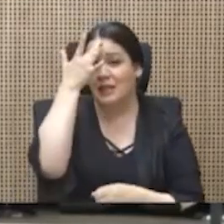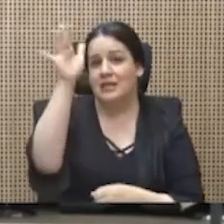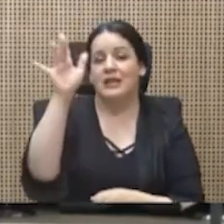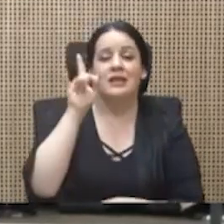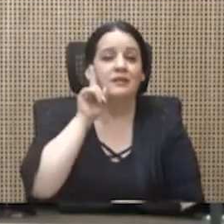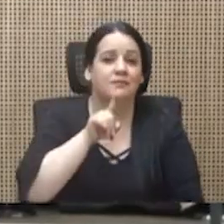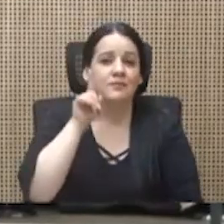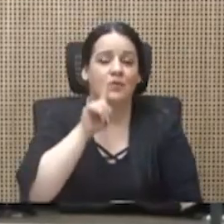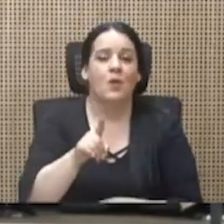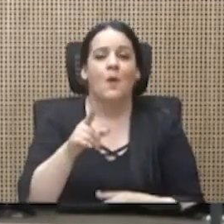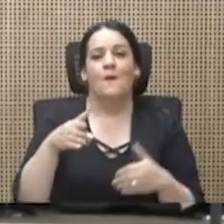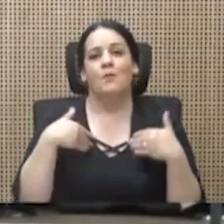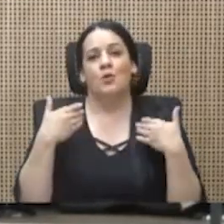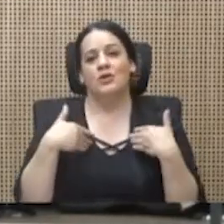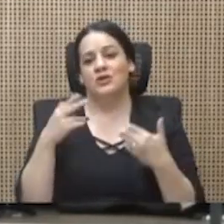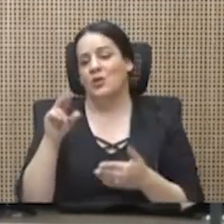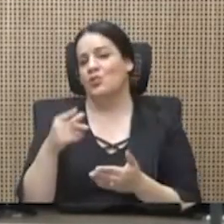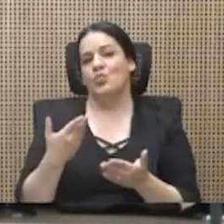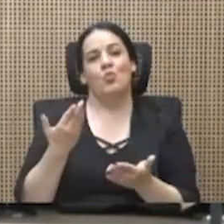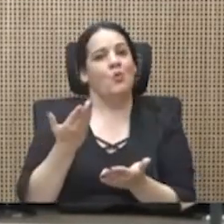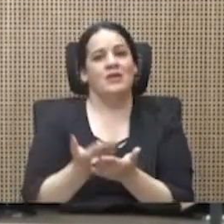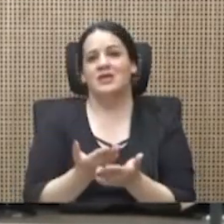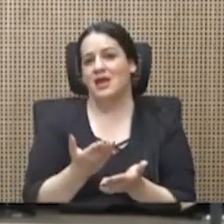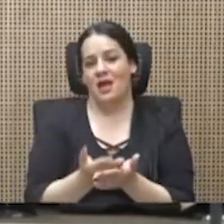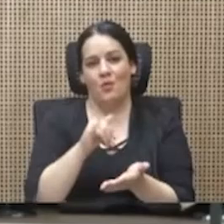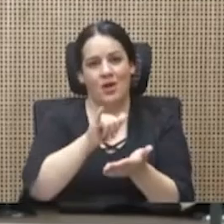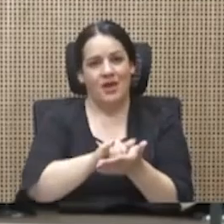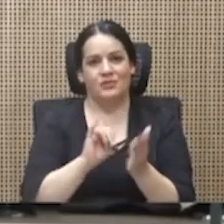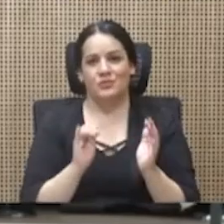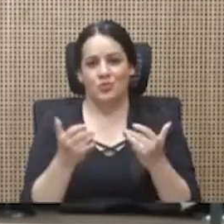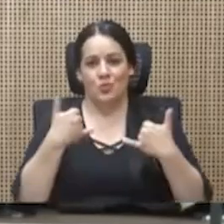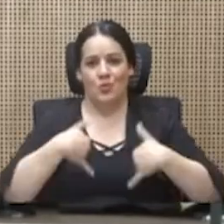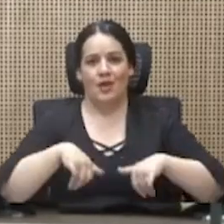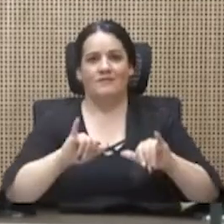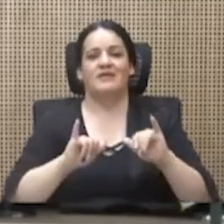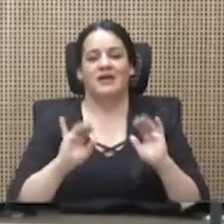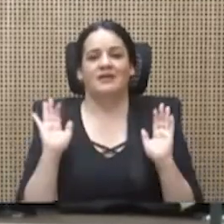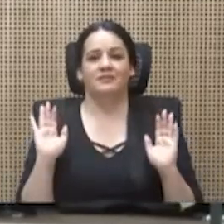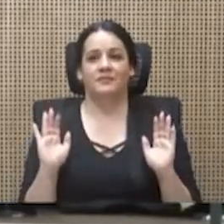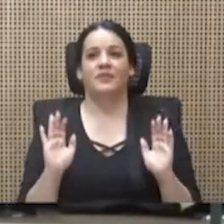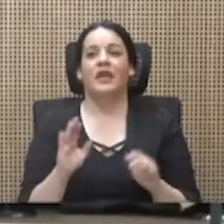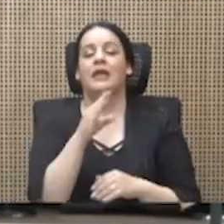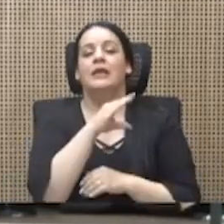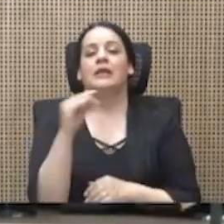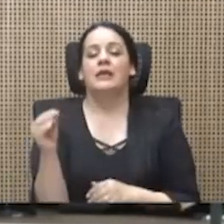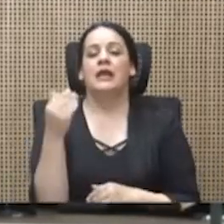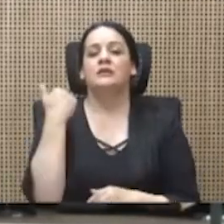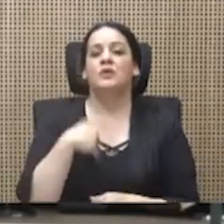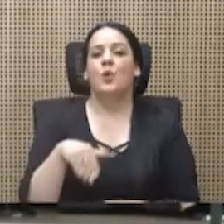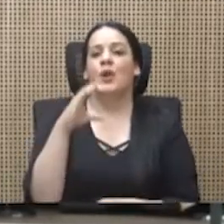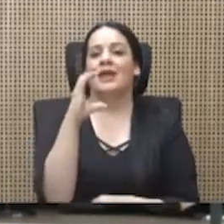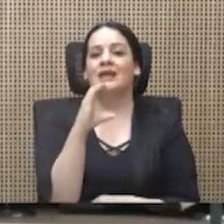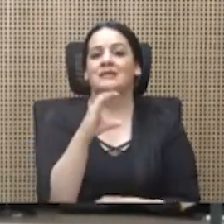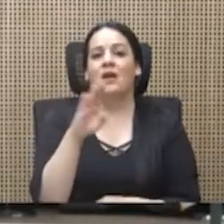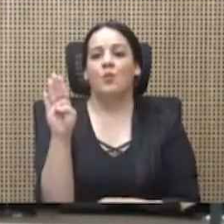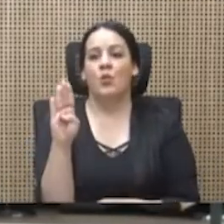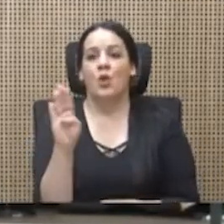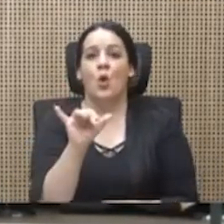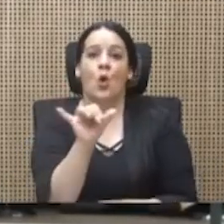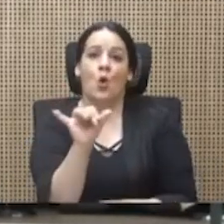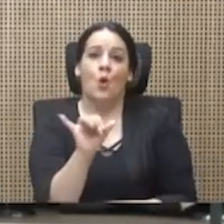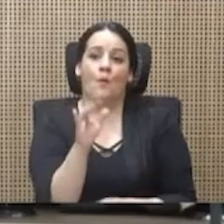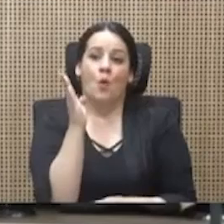pero bueno, por dicha no han llegado a ese extremo todavía, ¿verdad? Todavía no han llegado a eso. Y al señor Cristian Burgarelli, como ya les huele